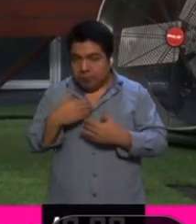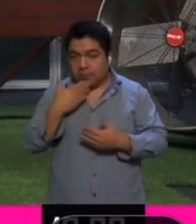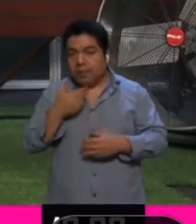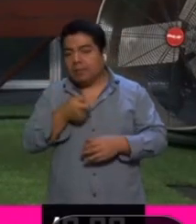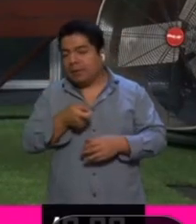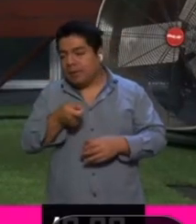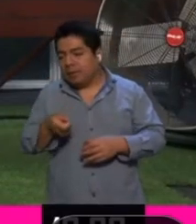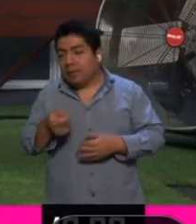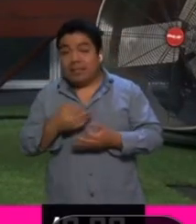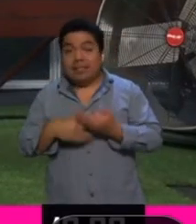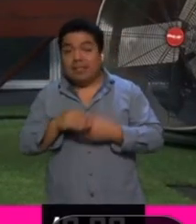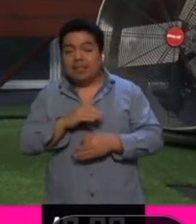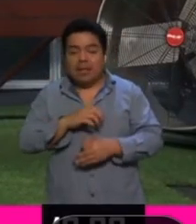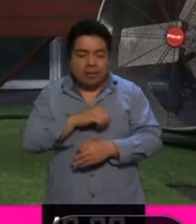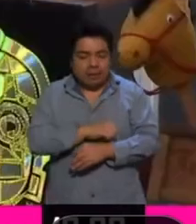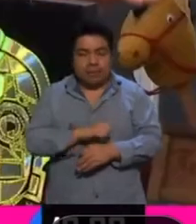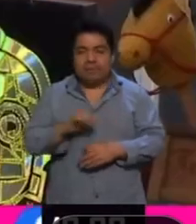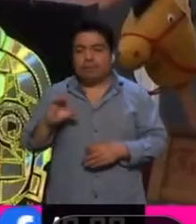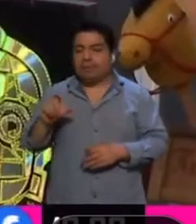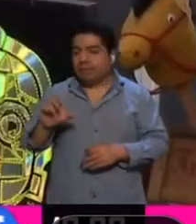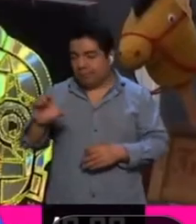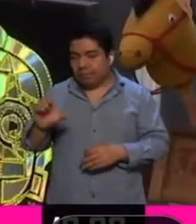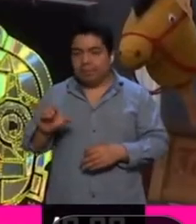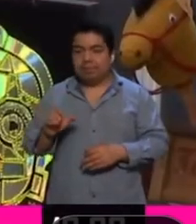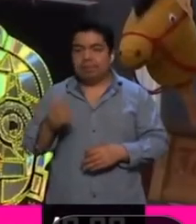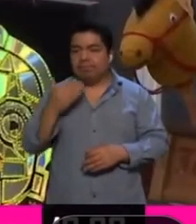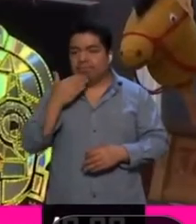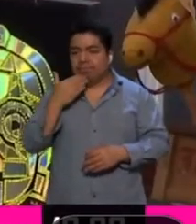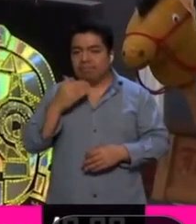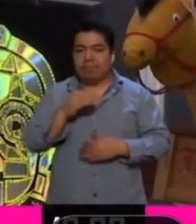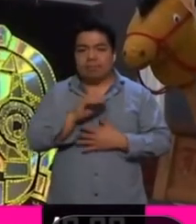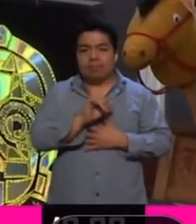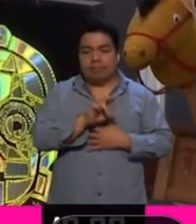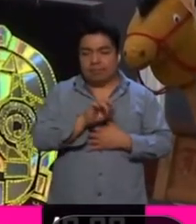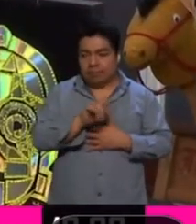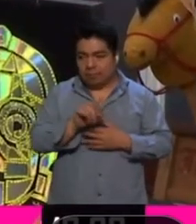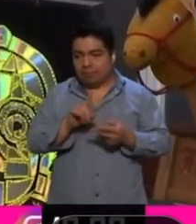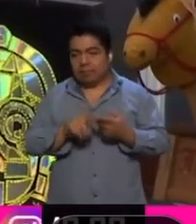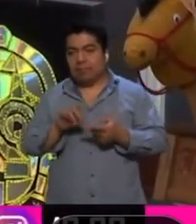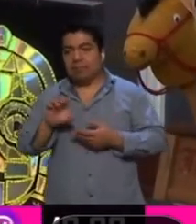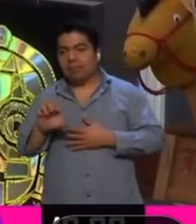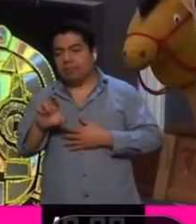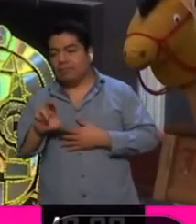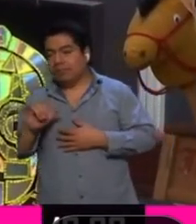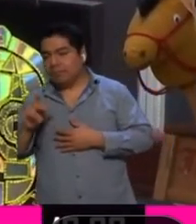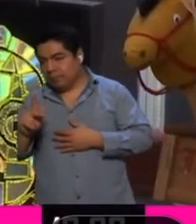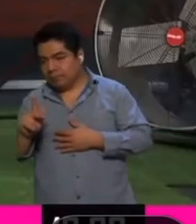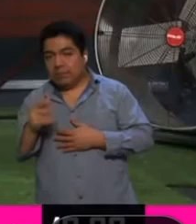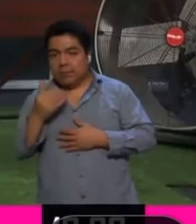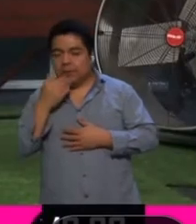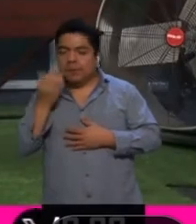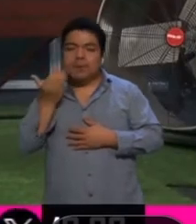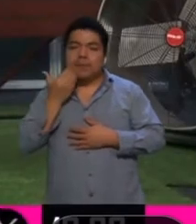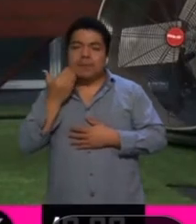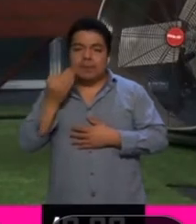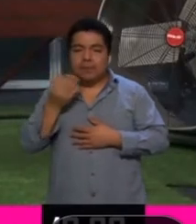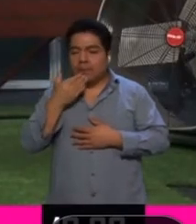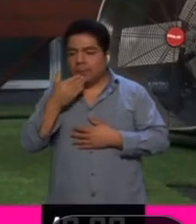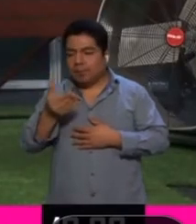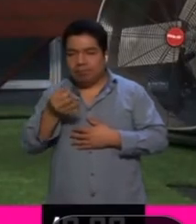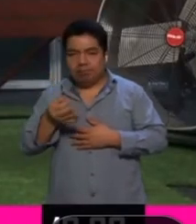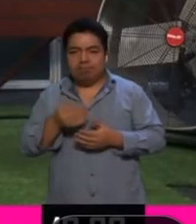meras fans de Capital, por cual Laura Iriarte. Laurita Iriarte, sí. Y Eric. Fíjense que se ha hecho una comunidad bien chida bien bonita. De la gente de